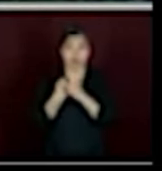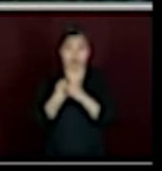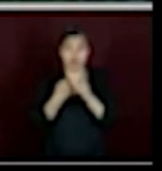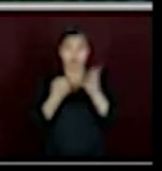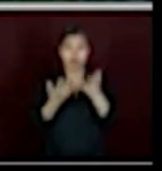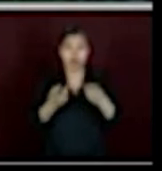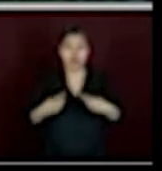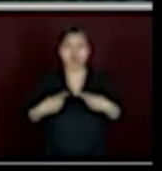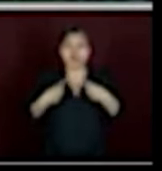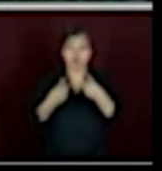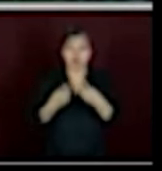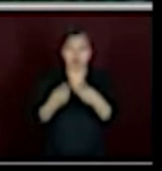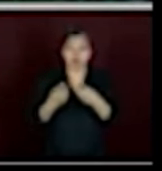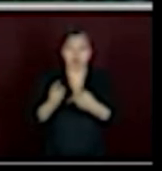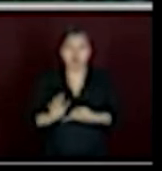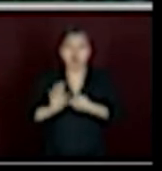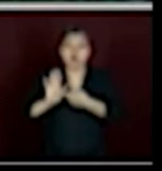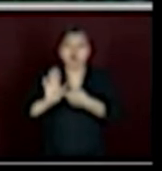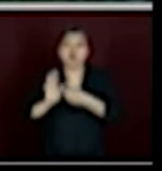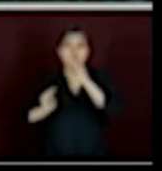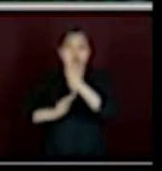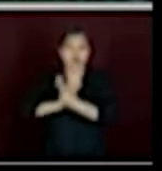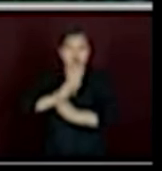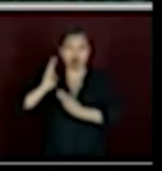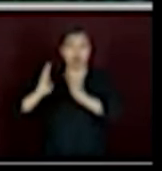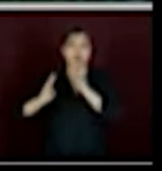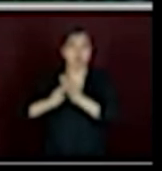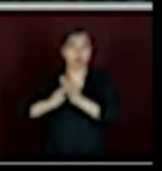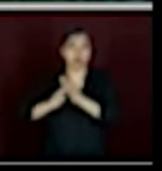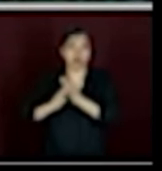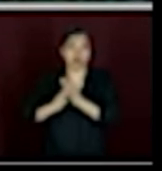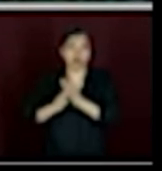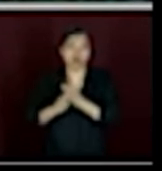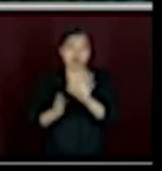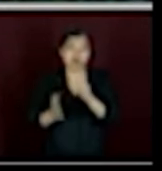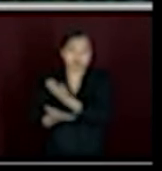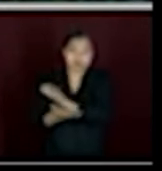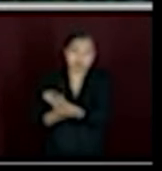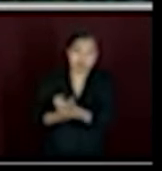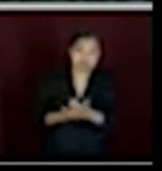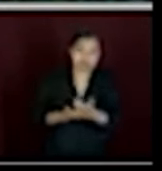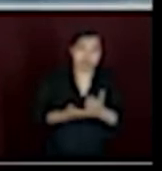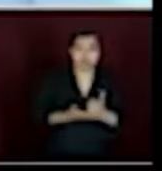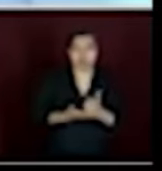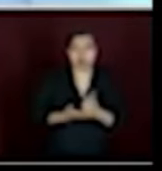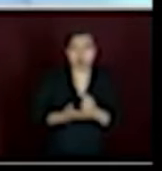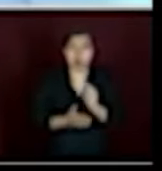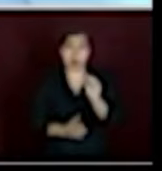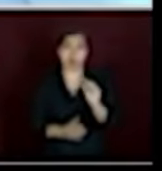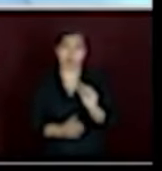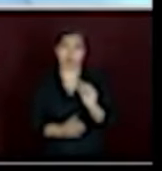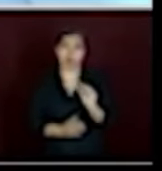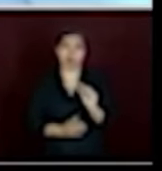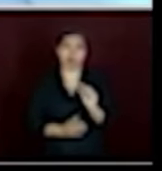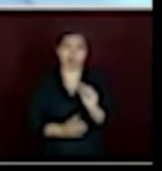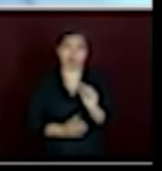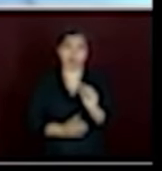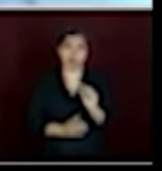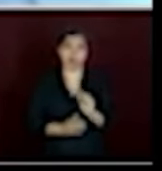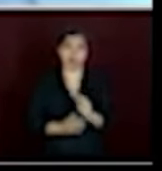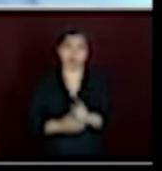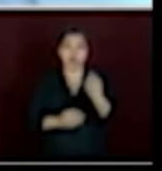decir, ella asumirá, lo dijo al final, voy a asumir mi